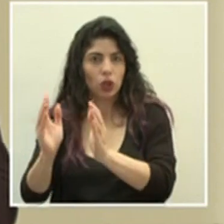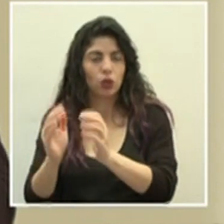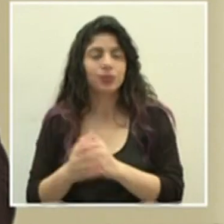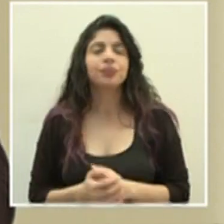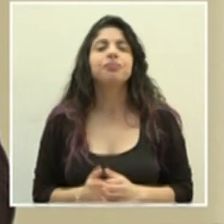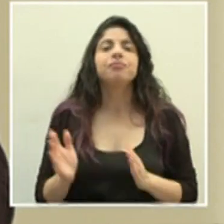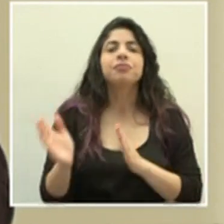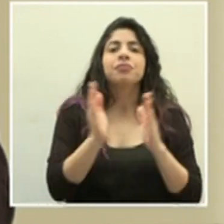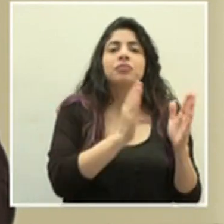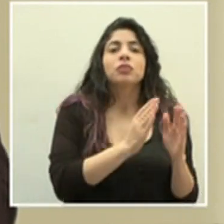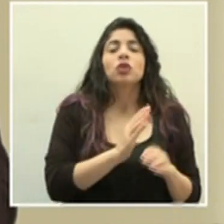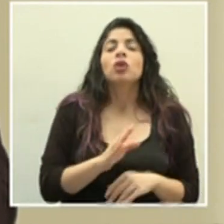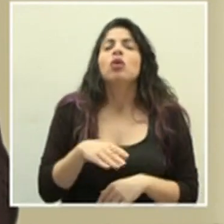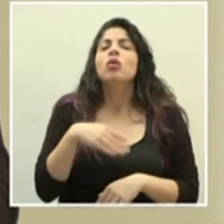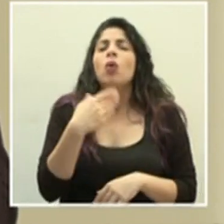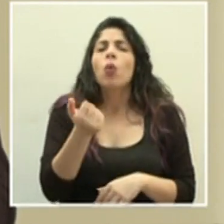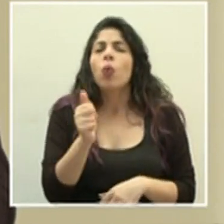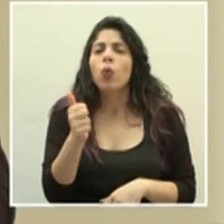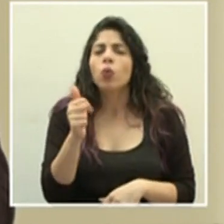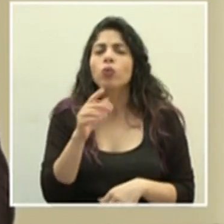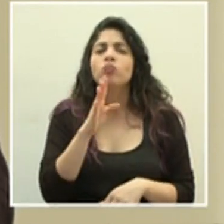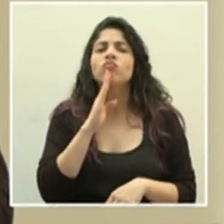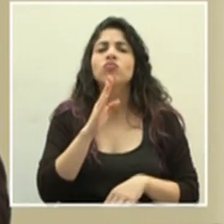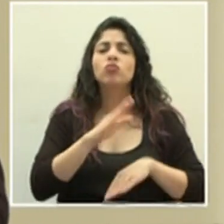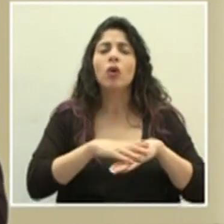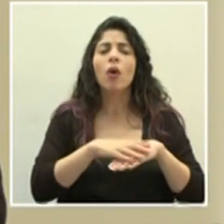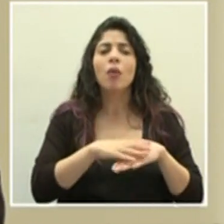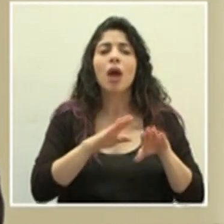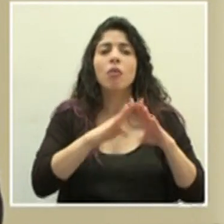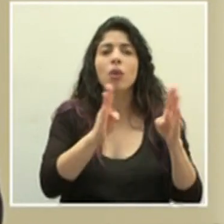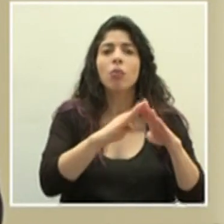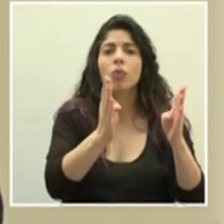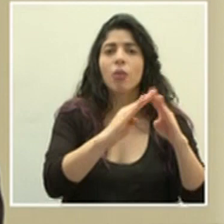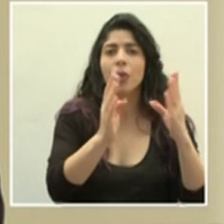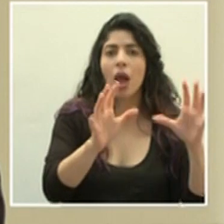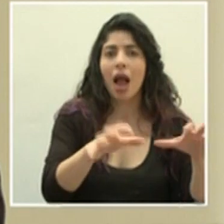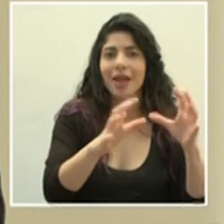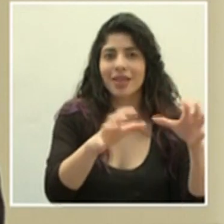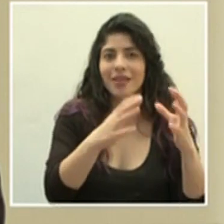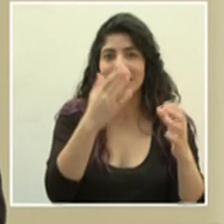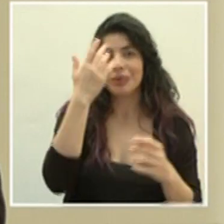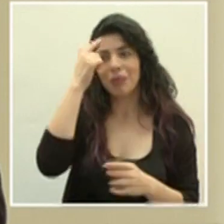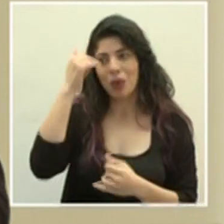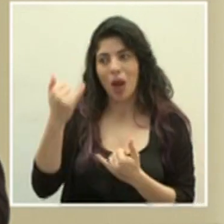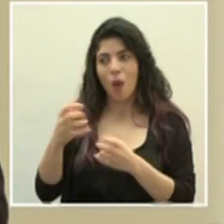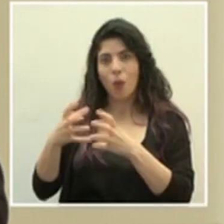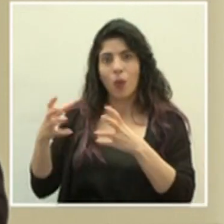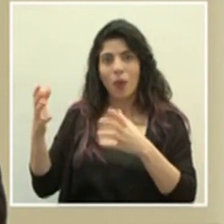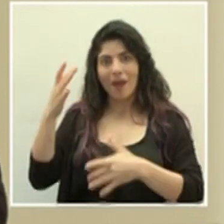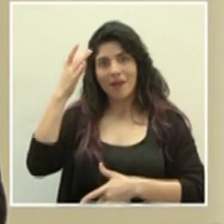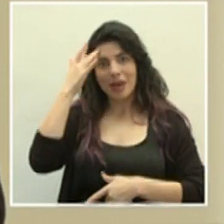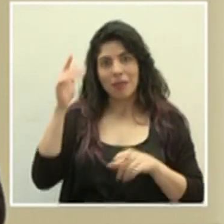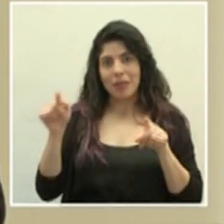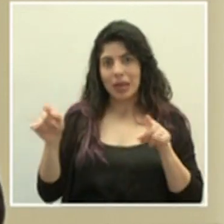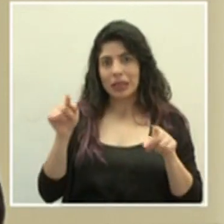Con respecto al escalamiento de las fases de reactivación ante los casos recientes, como ya lo hemos